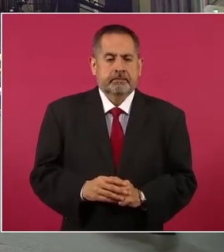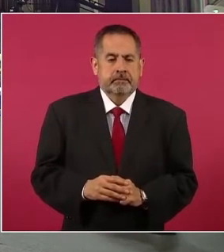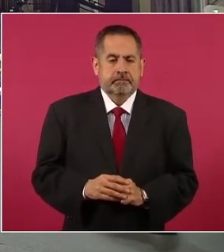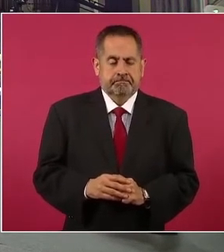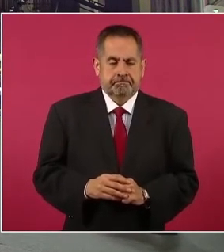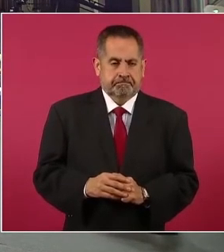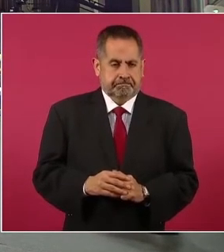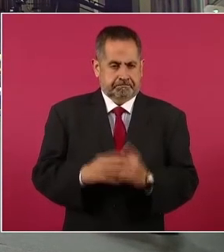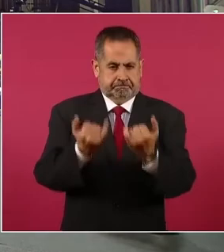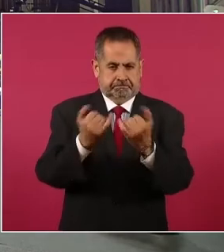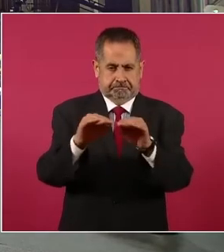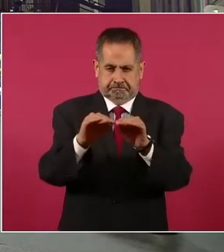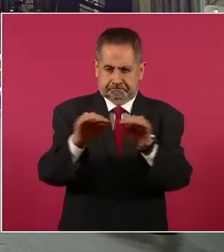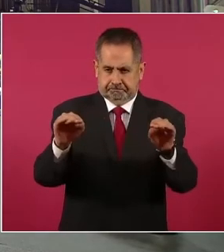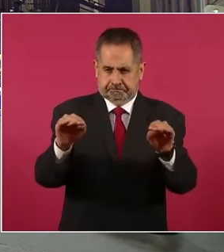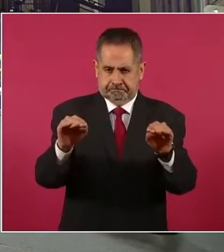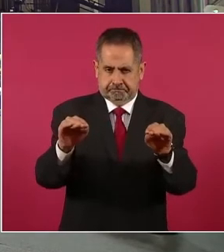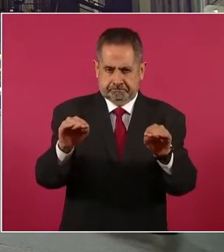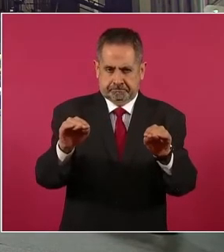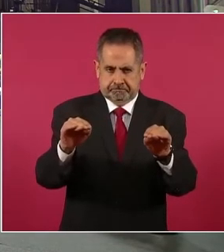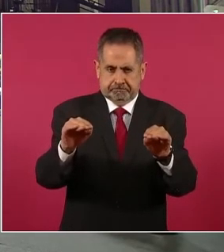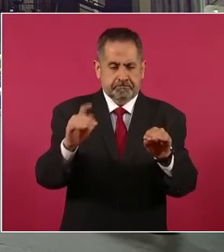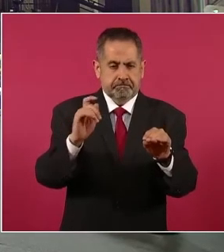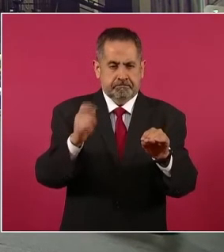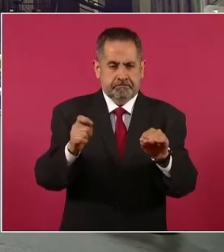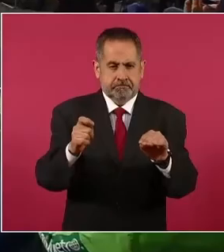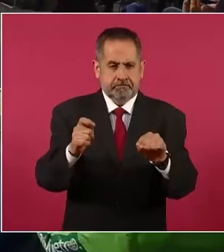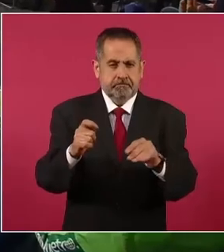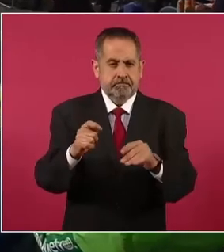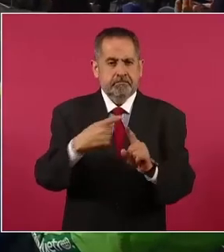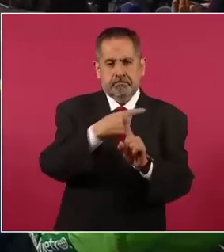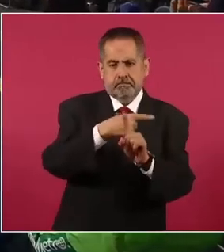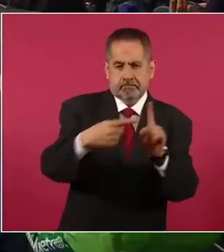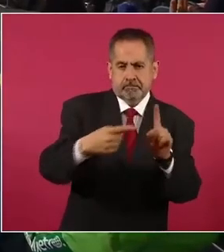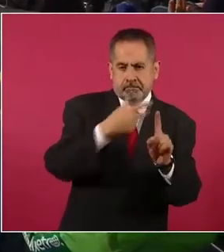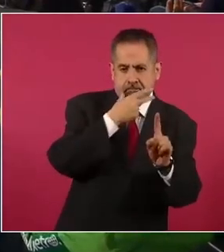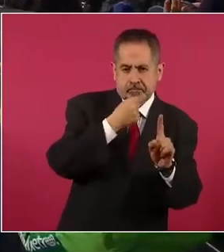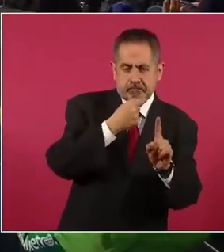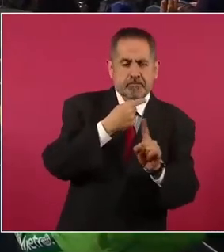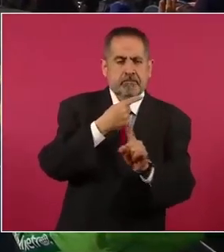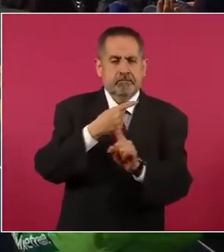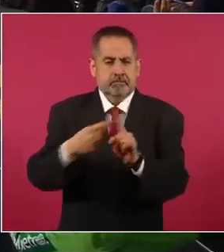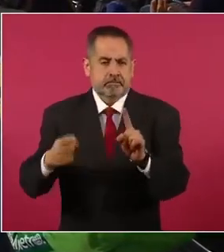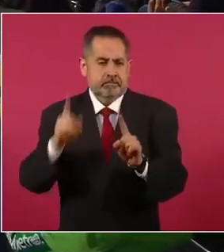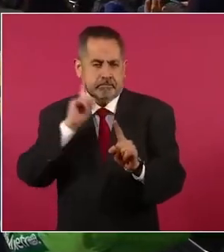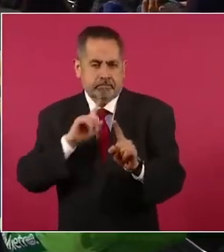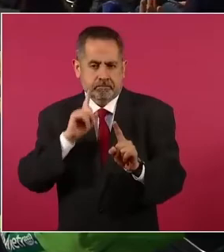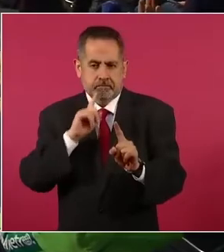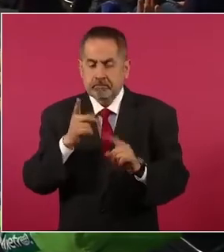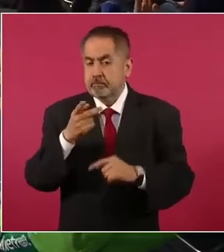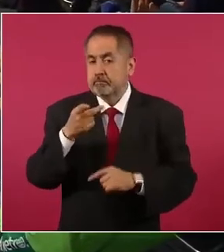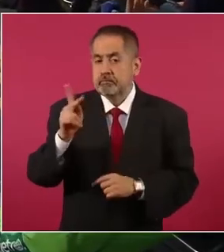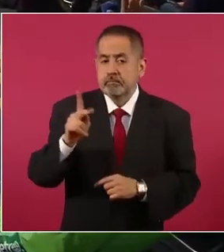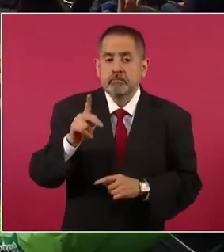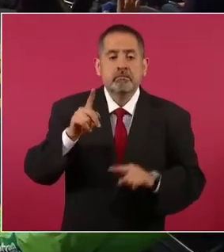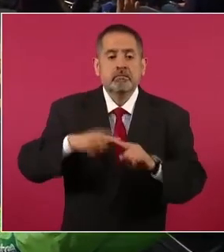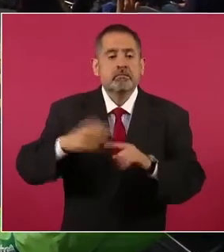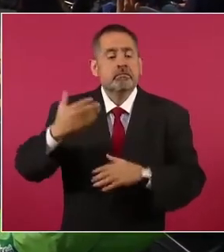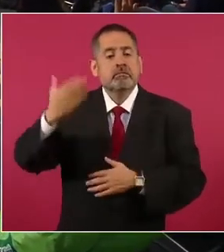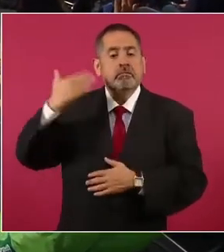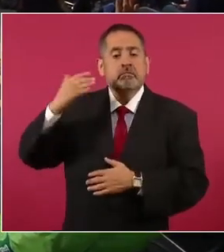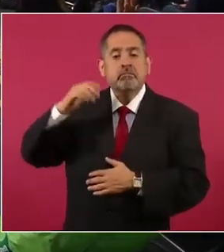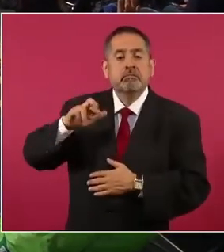equidad, la mitad de compañeras, la mitad de compañeros, pero los que no han